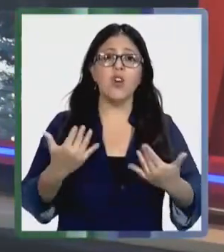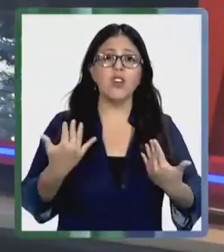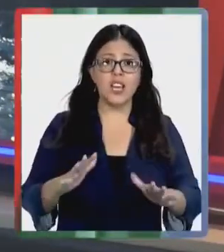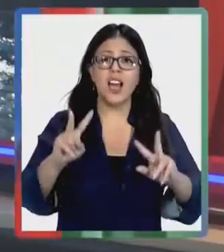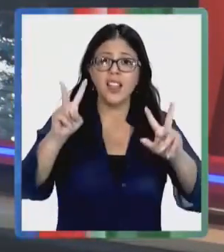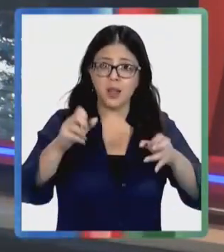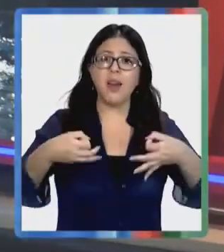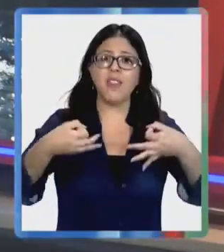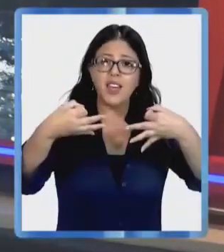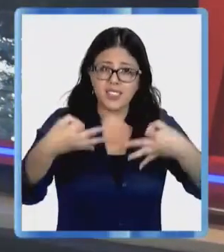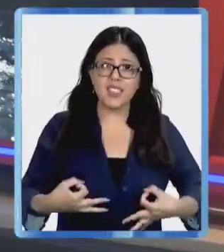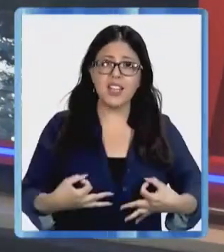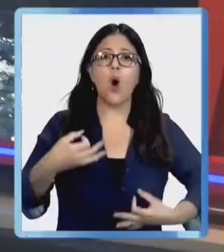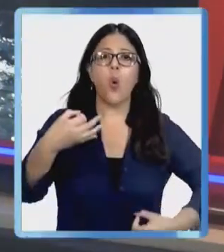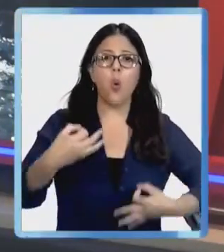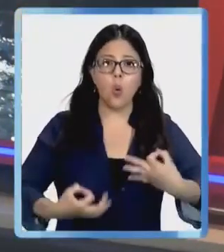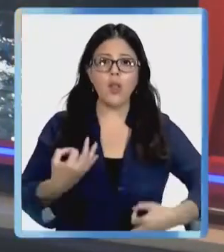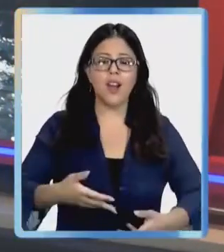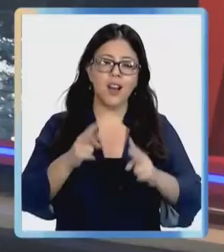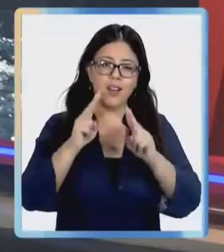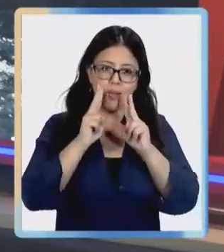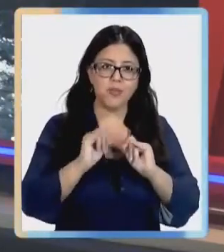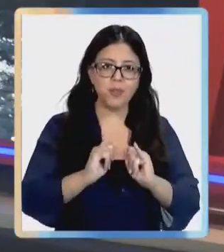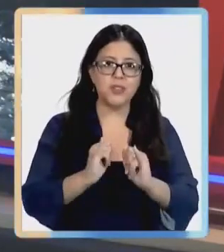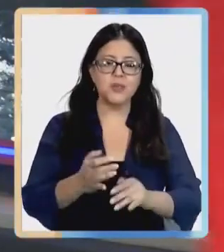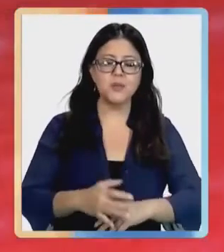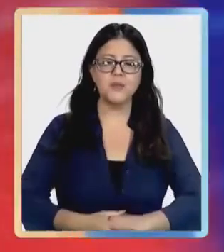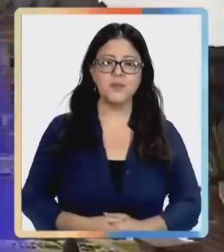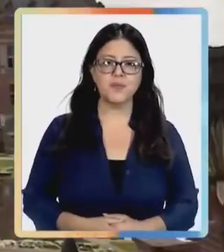certeza jurídica. Francisco Arriagada con este informe.